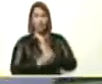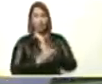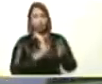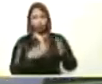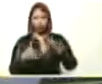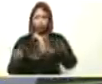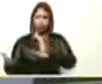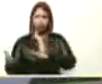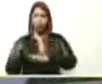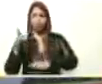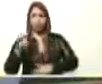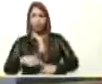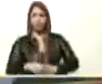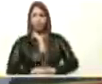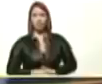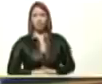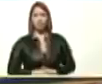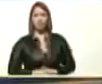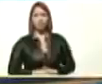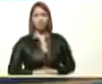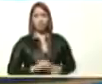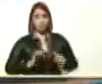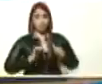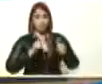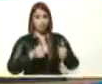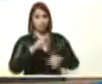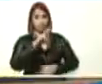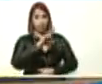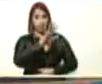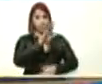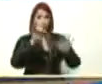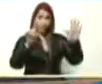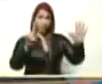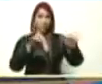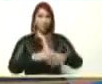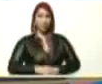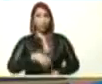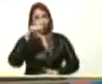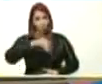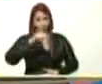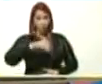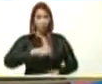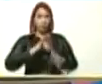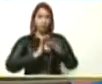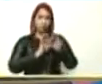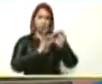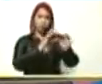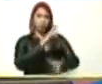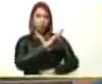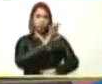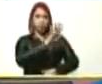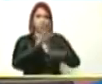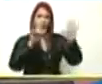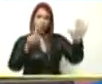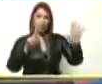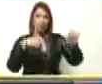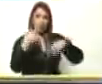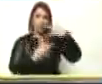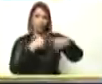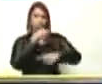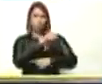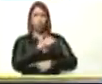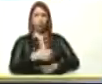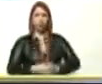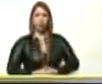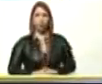físicamente comenzamos doscientos cincuenta y seis presidentes y hoy estamos doscientos cincuenta y seis revolucionarios y